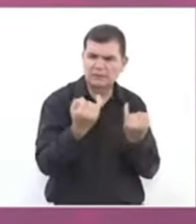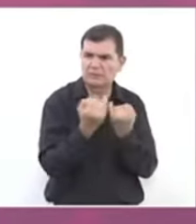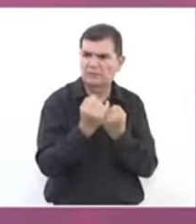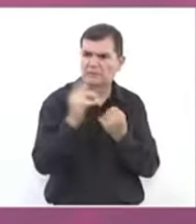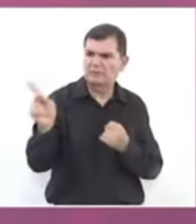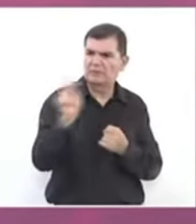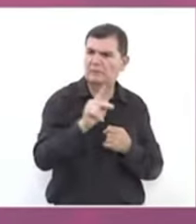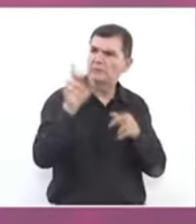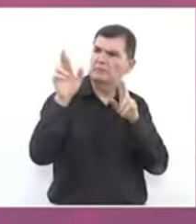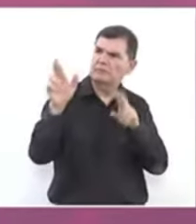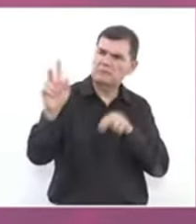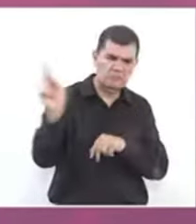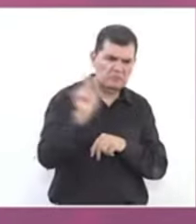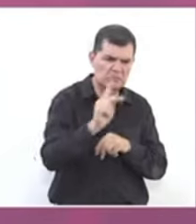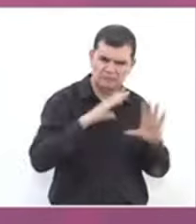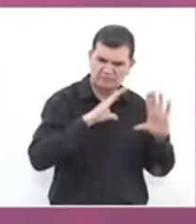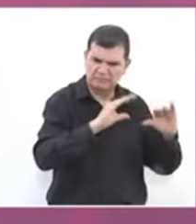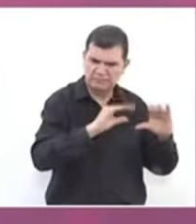últimos segundos al presidente.